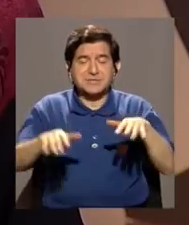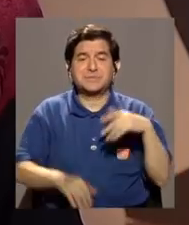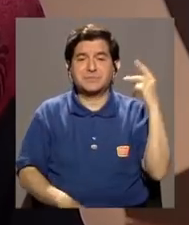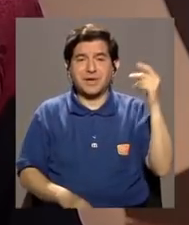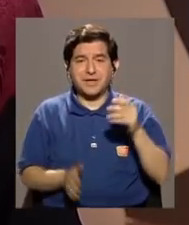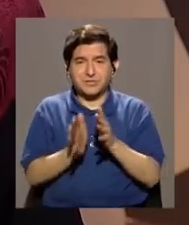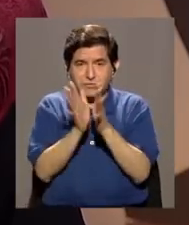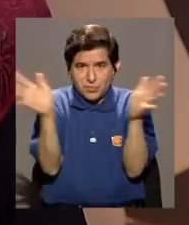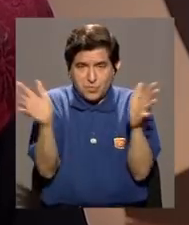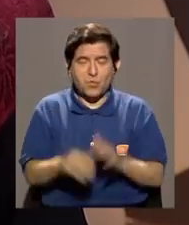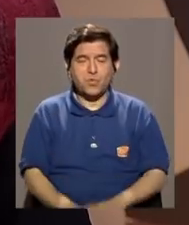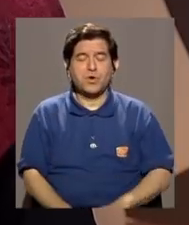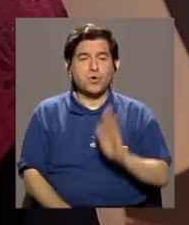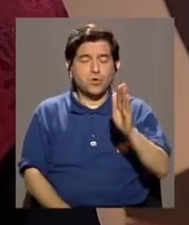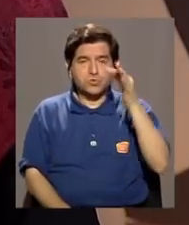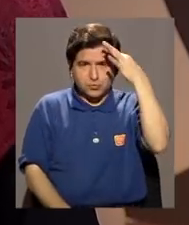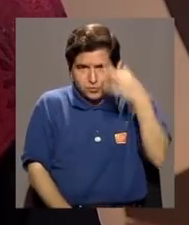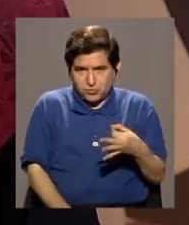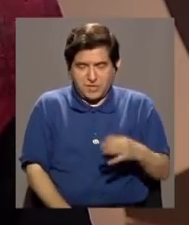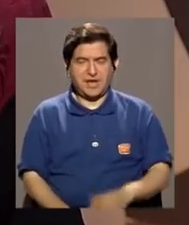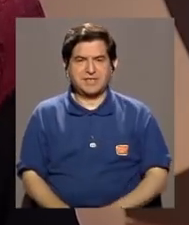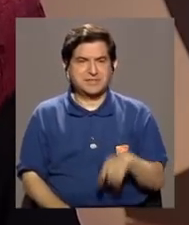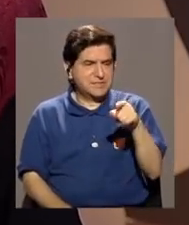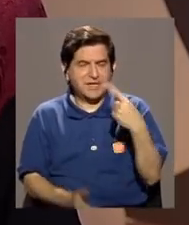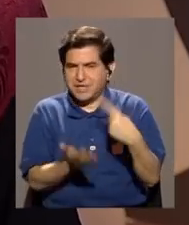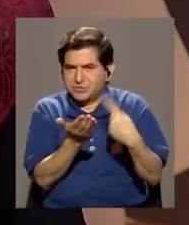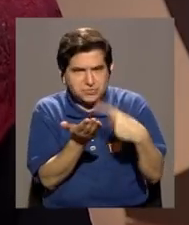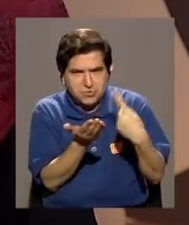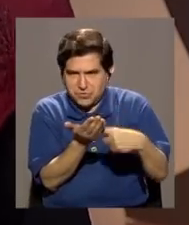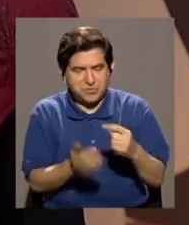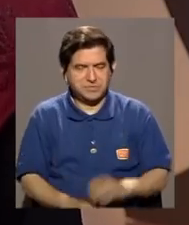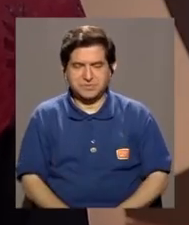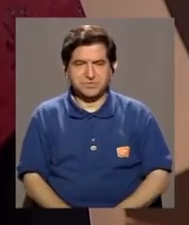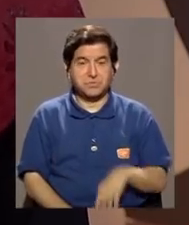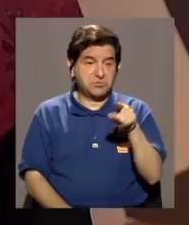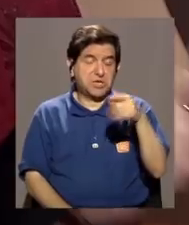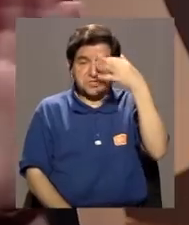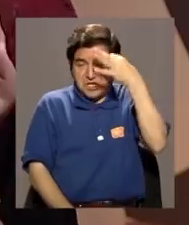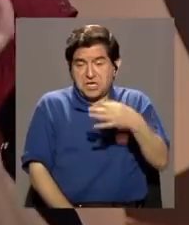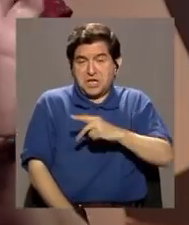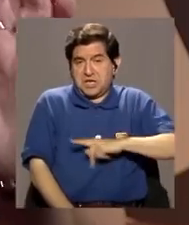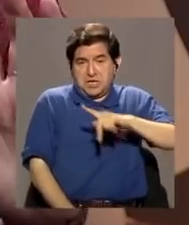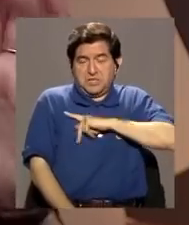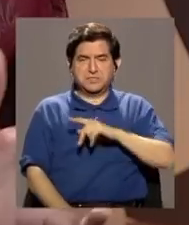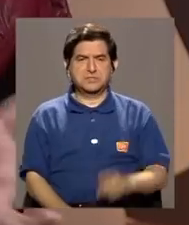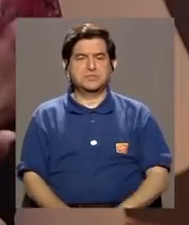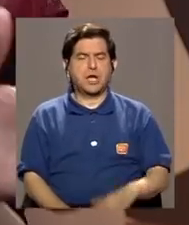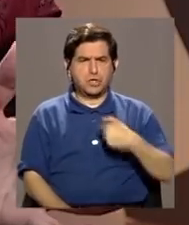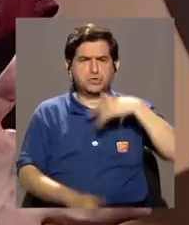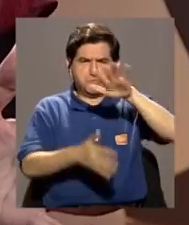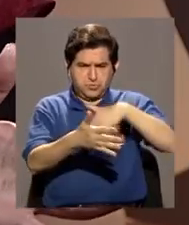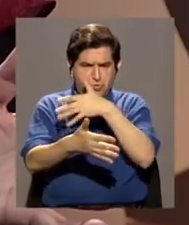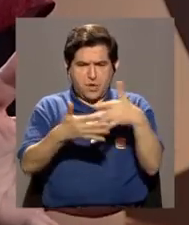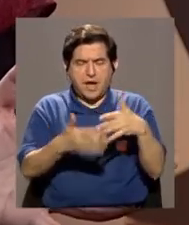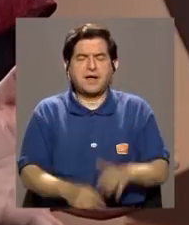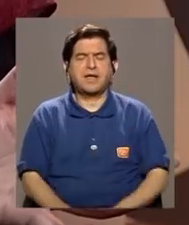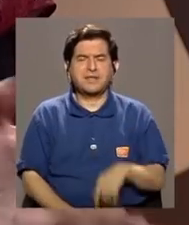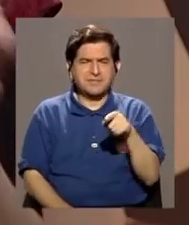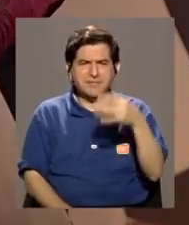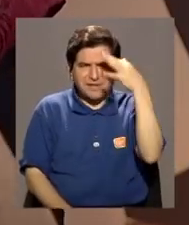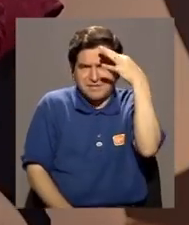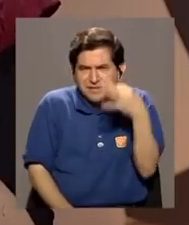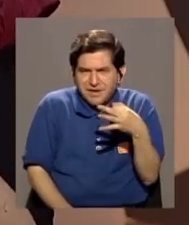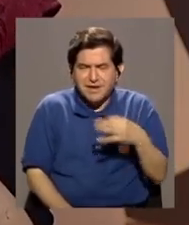discutidas porque las creencias religiosas no están en debate parten de dogmas que usted cree o no cree entonces yo llego con una agenda de máximos que son las creencias religiosas